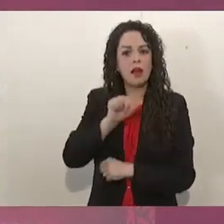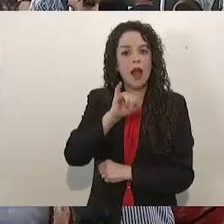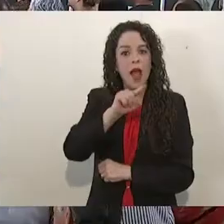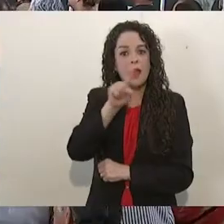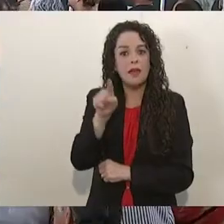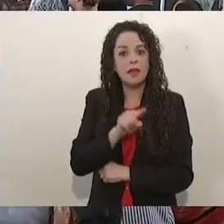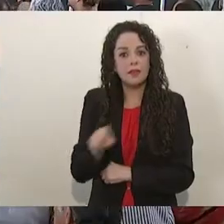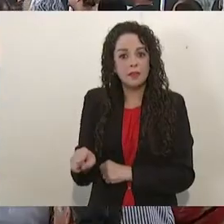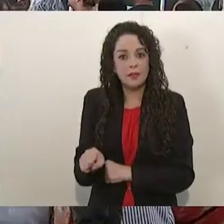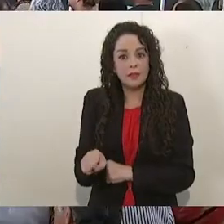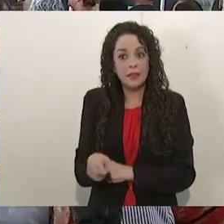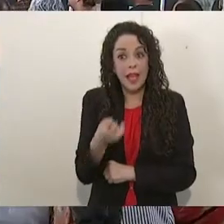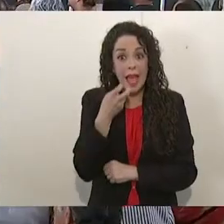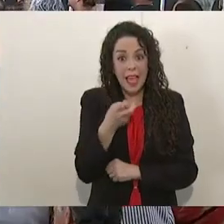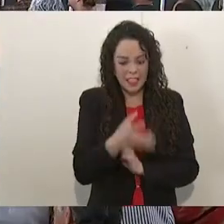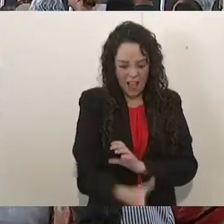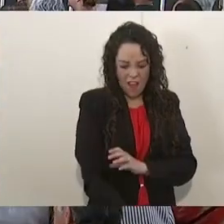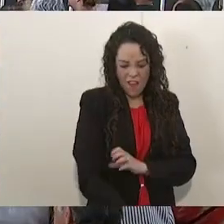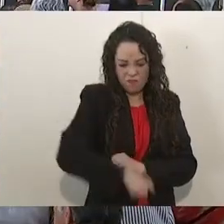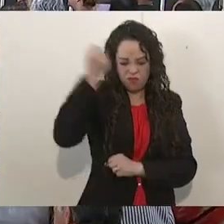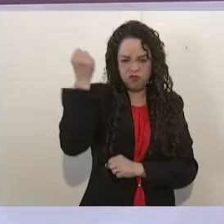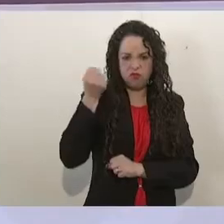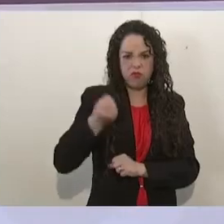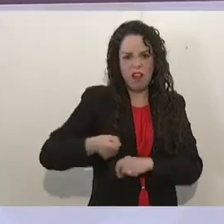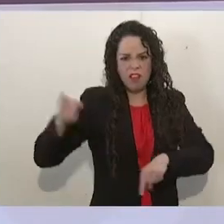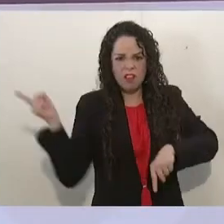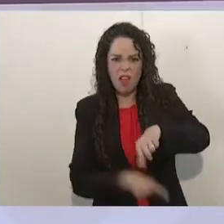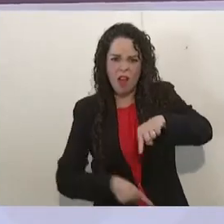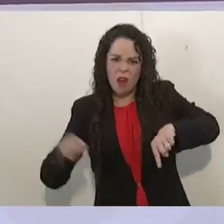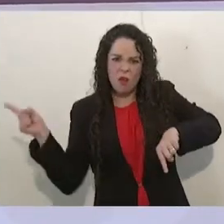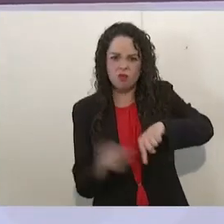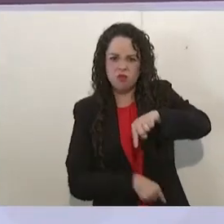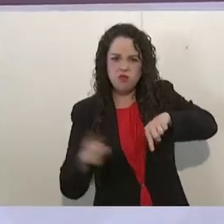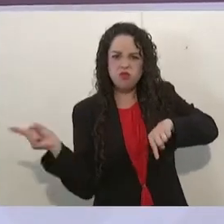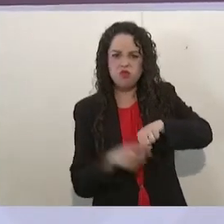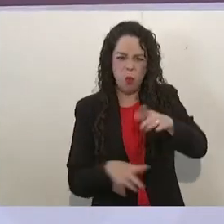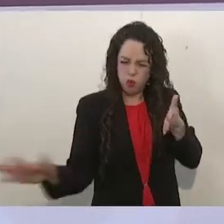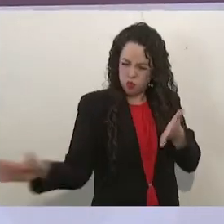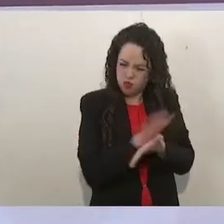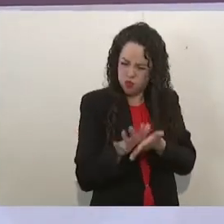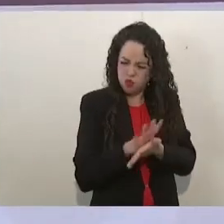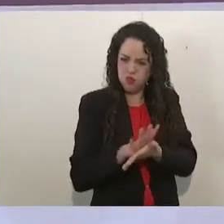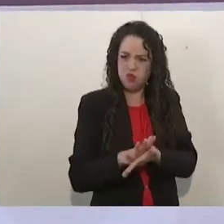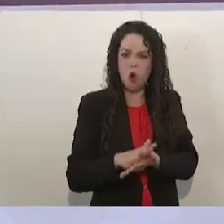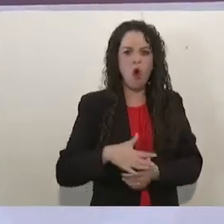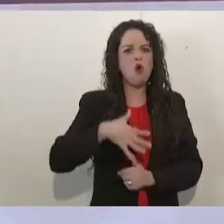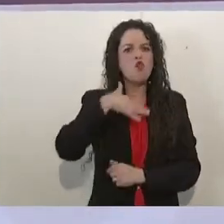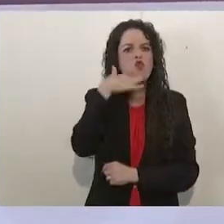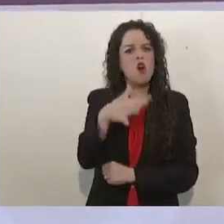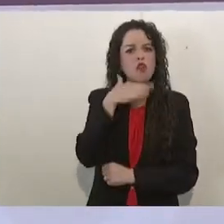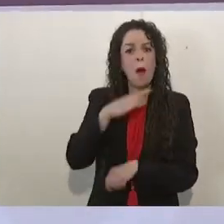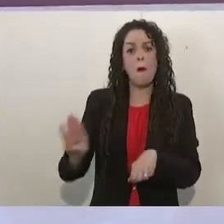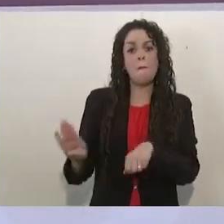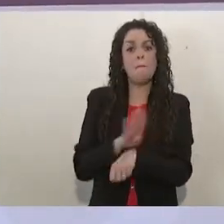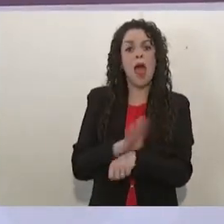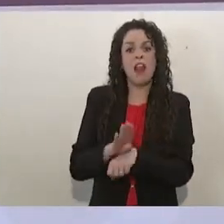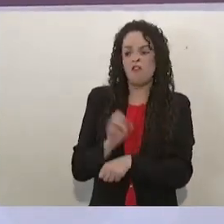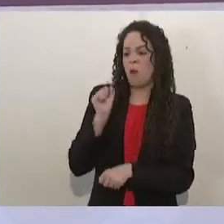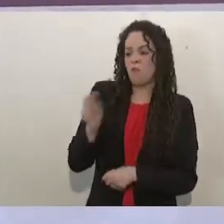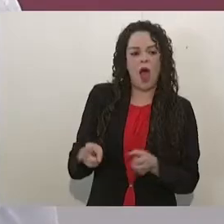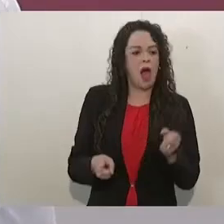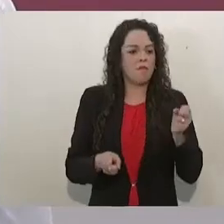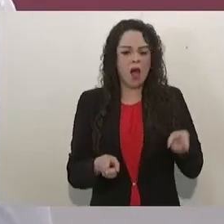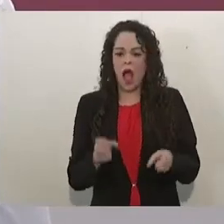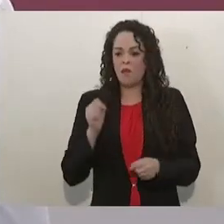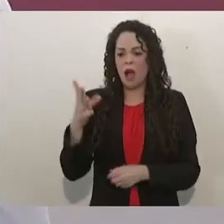de raíz el régimen de corrupción y de privilegios para tener una patria nueva.